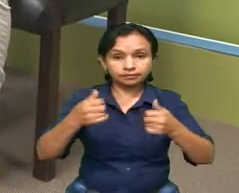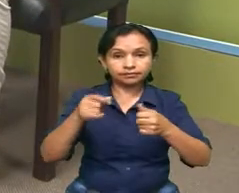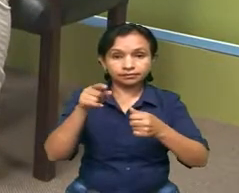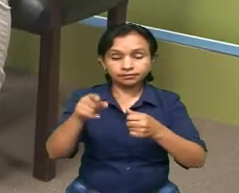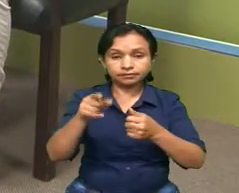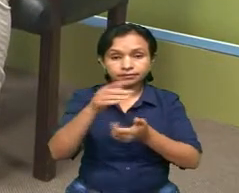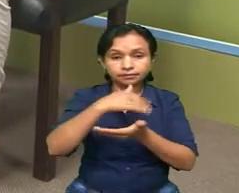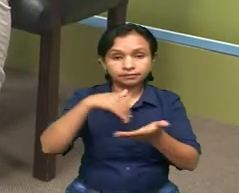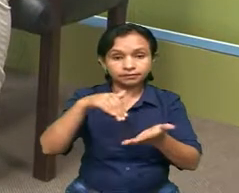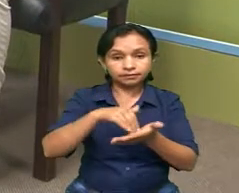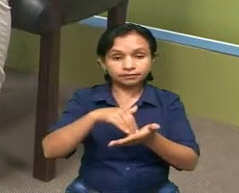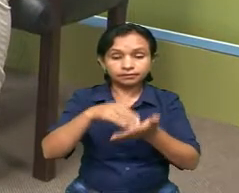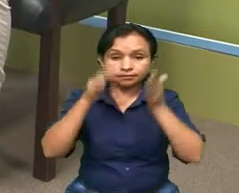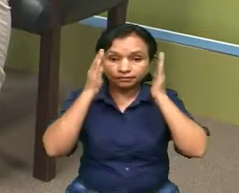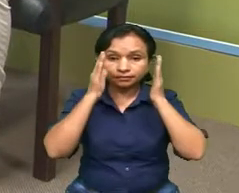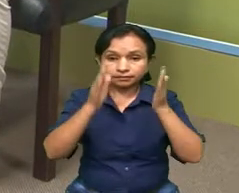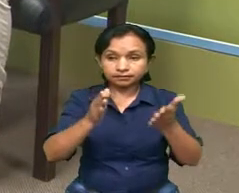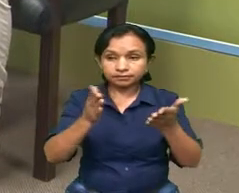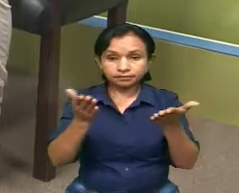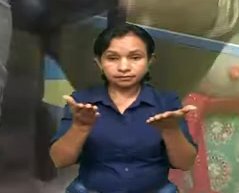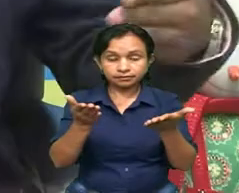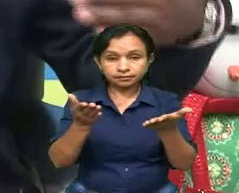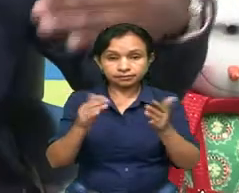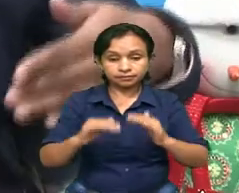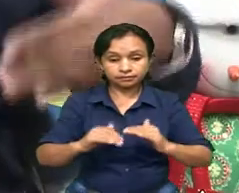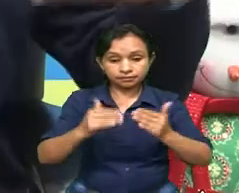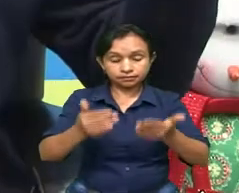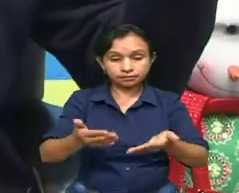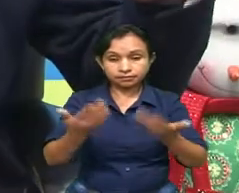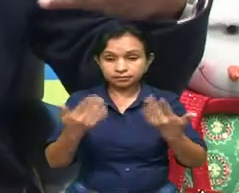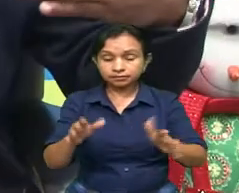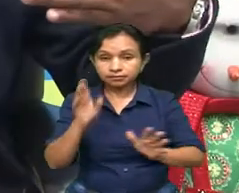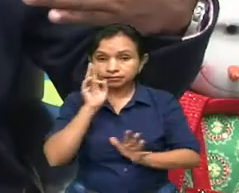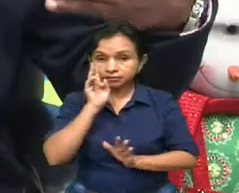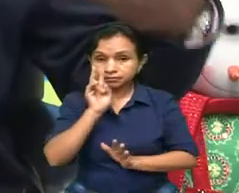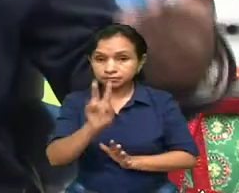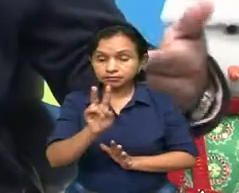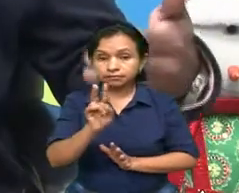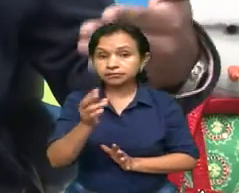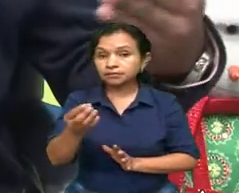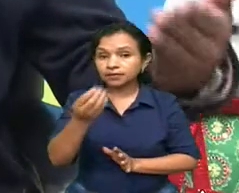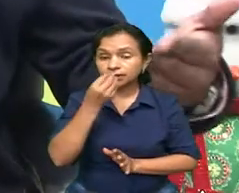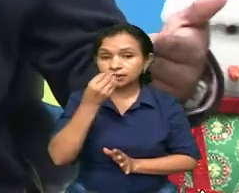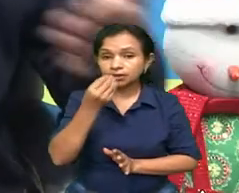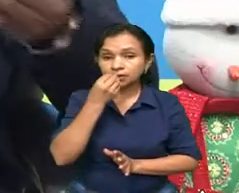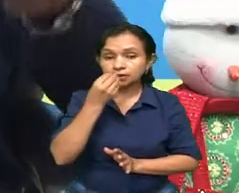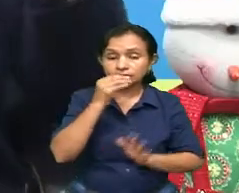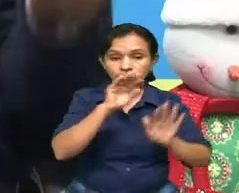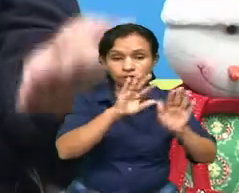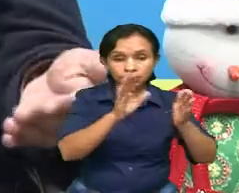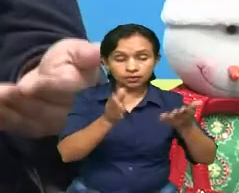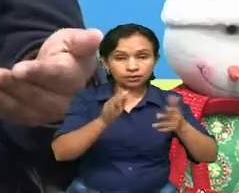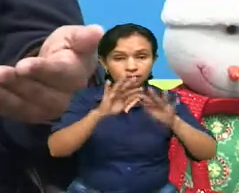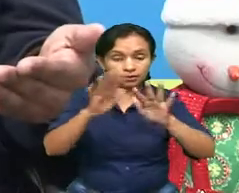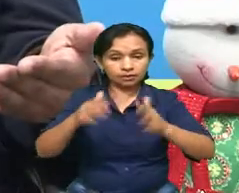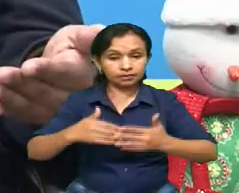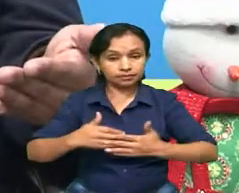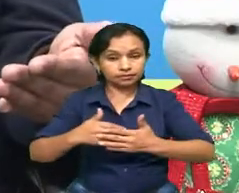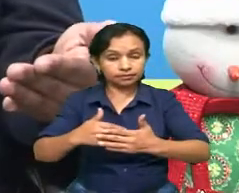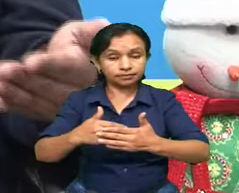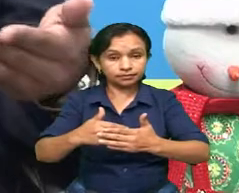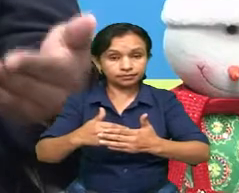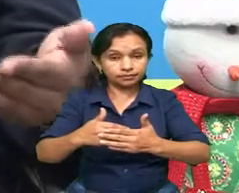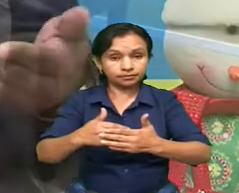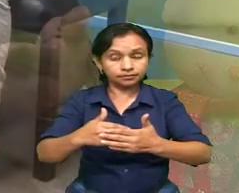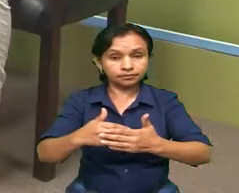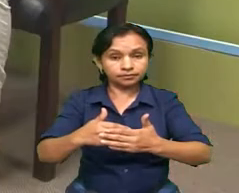ha atendido parto, o no, no ha atendido, sino llevado la nutrición de mujeres embarazadas que tienen